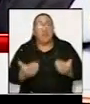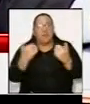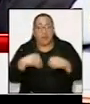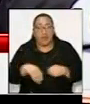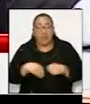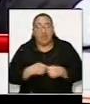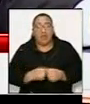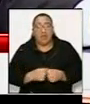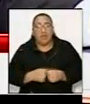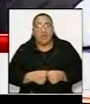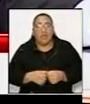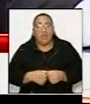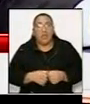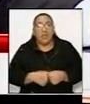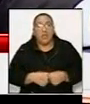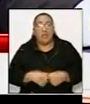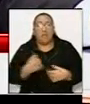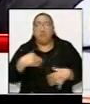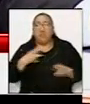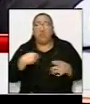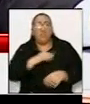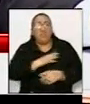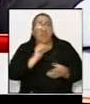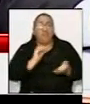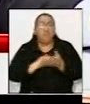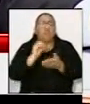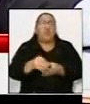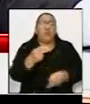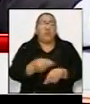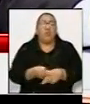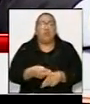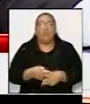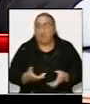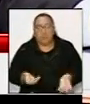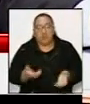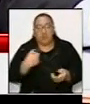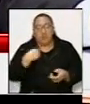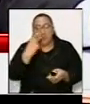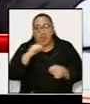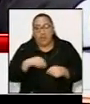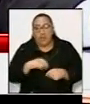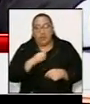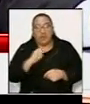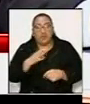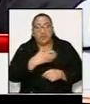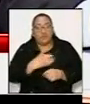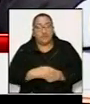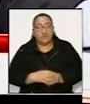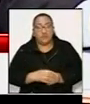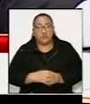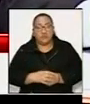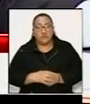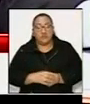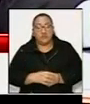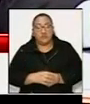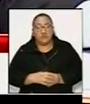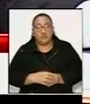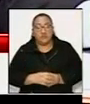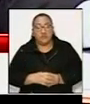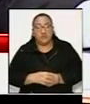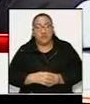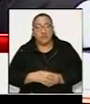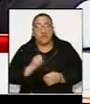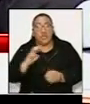darte un delito lo que circuló fiscales yo veo que acá dice presidenta que el hecho que el